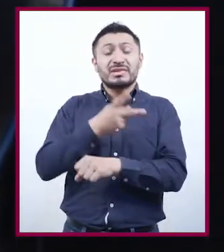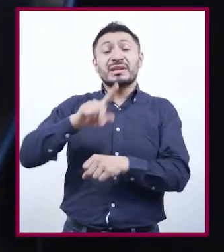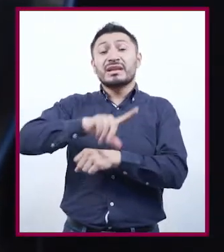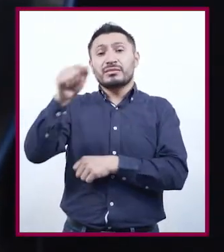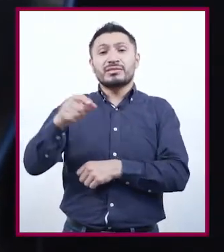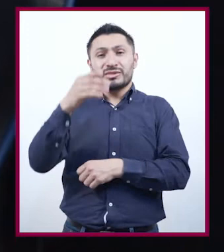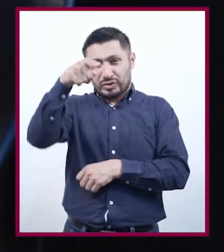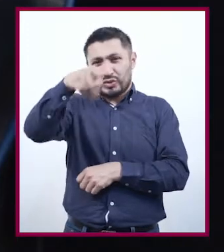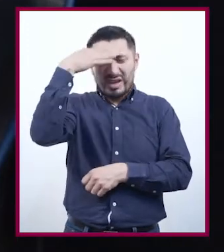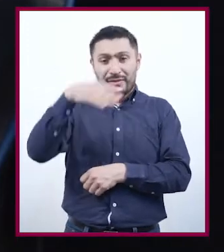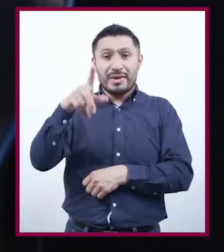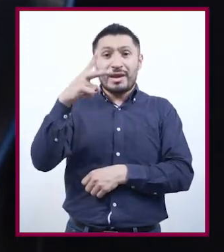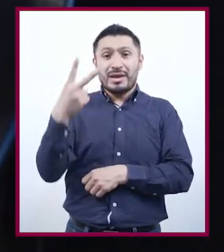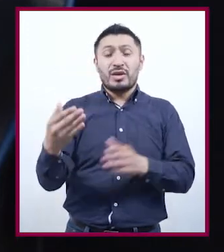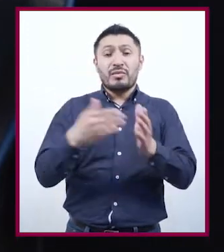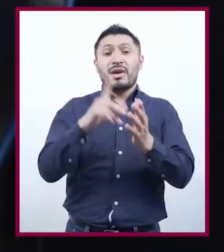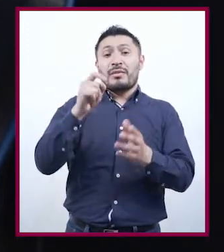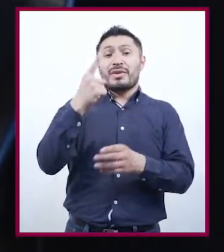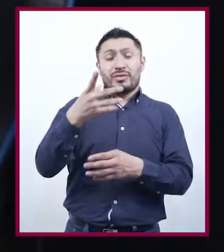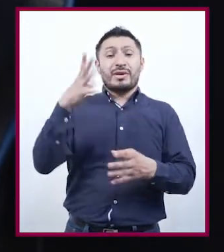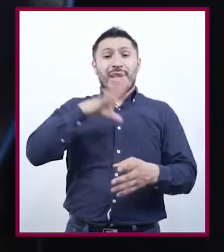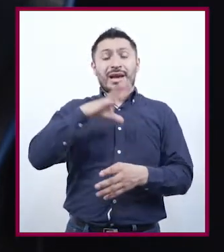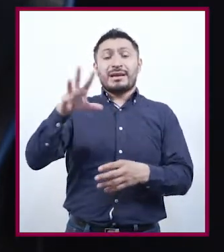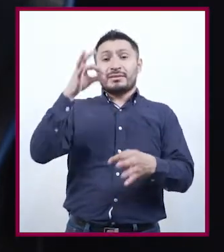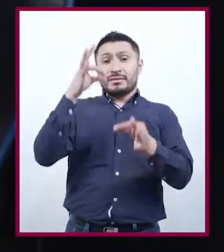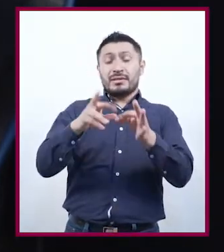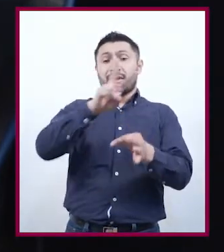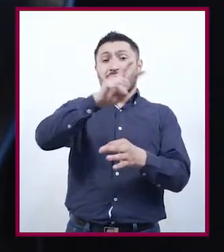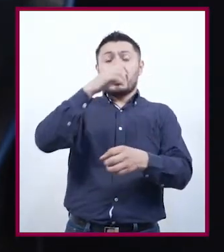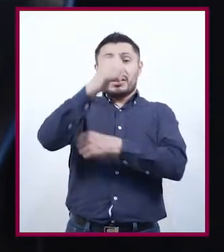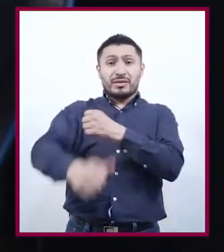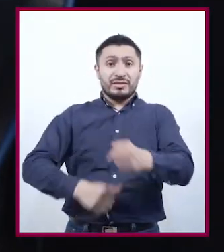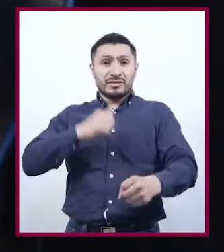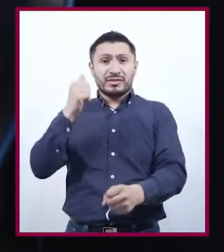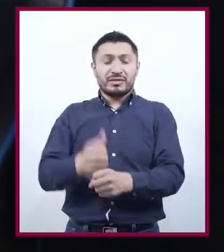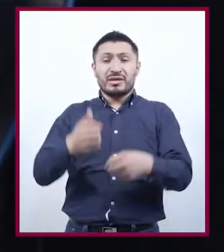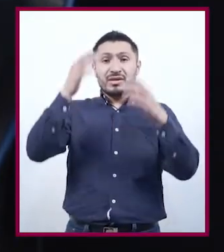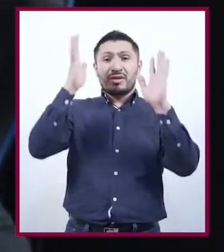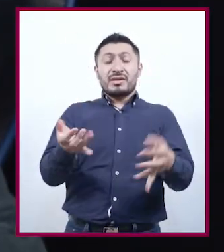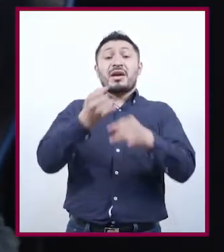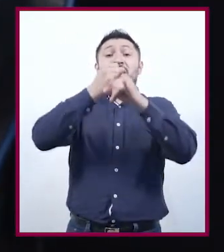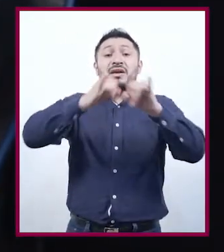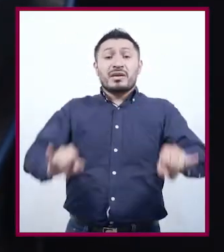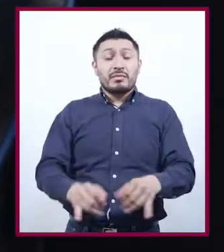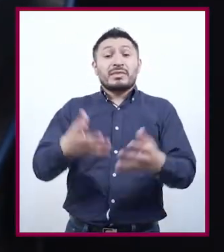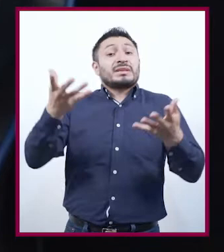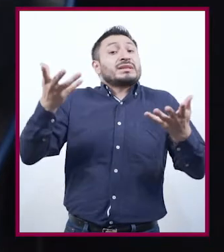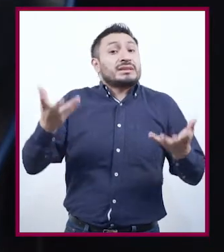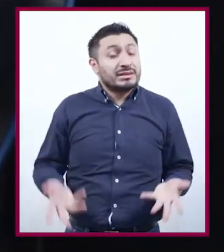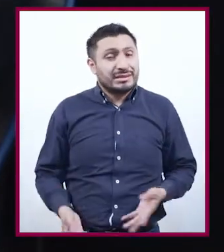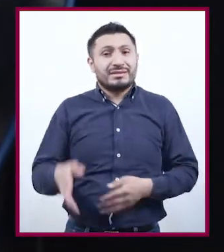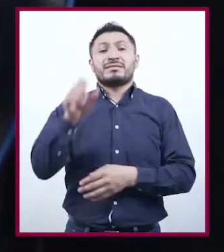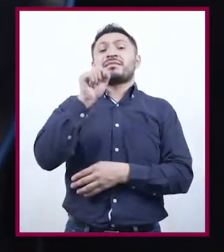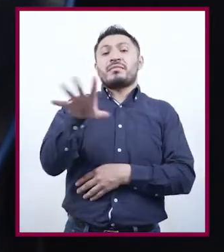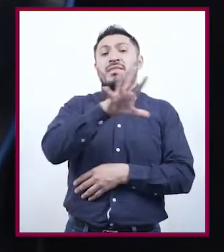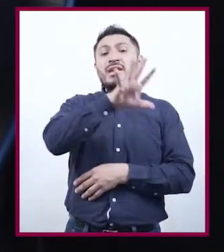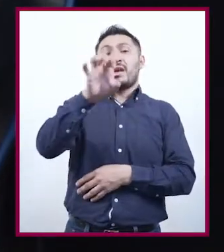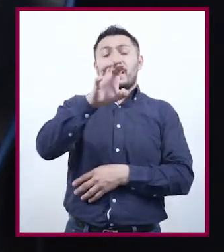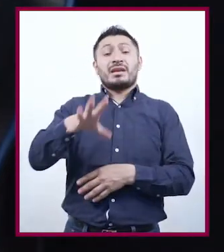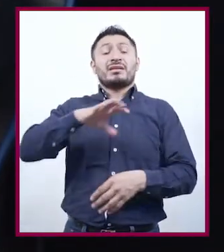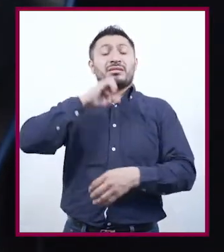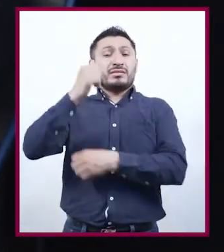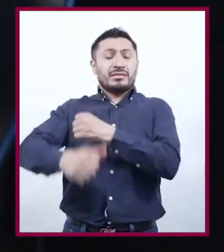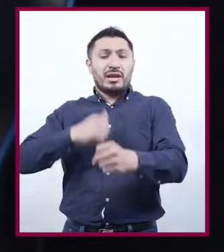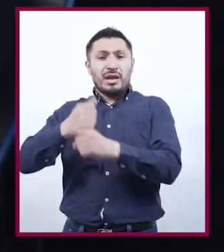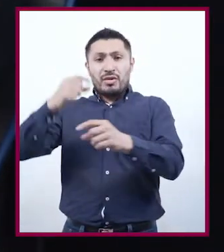que este 2021 se cumplen 200 años de la consumación de nuestra independencia y, por cierto,